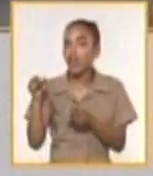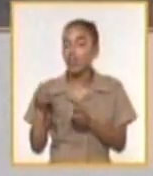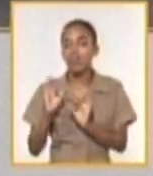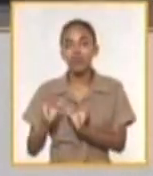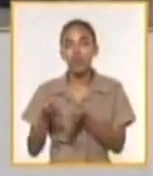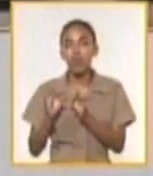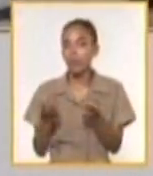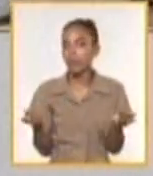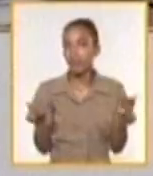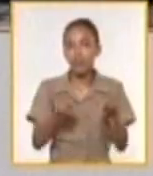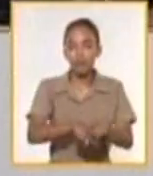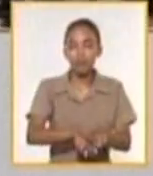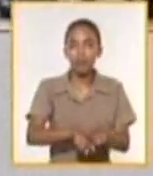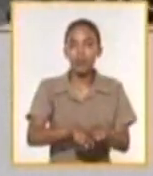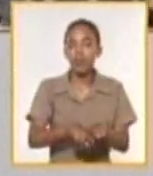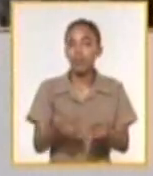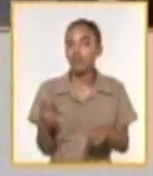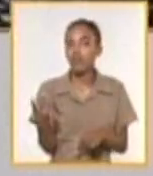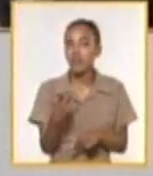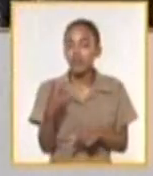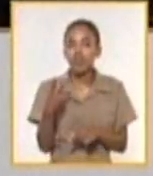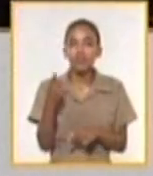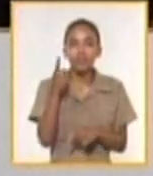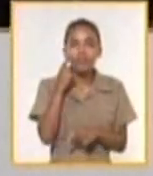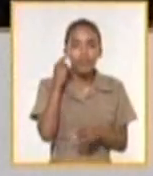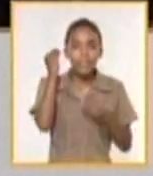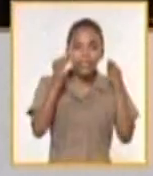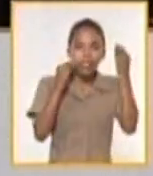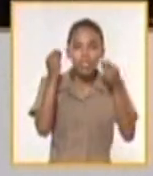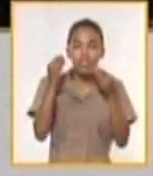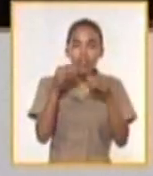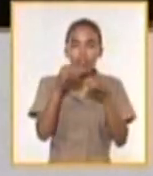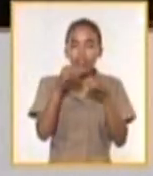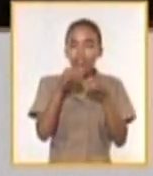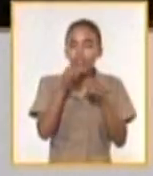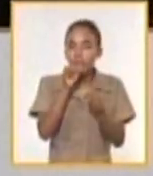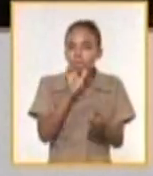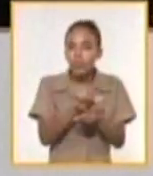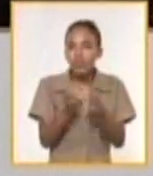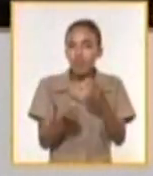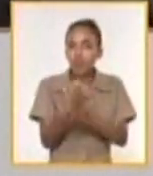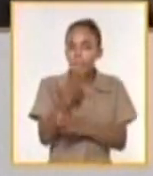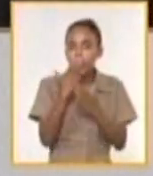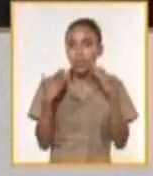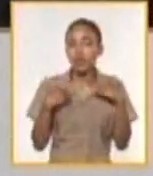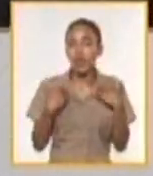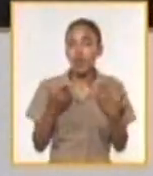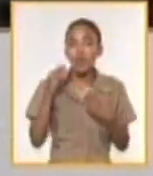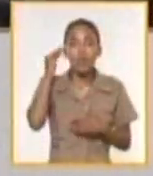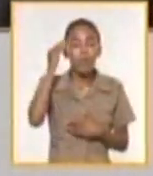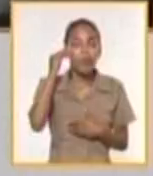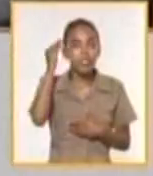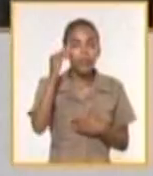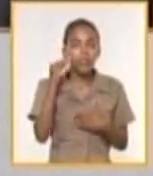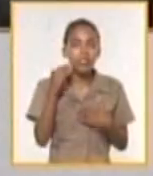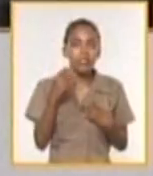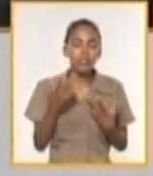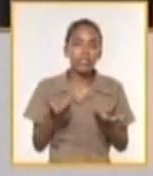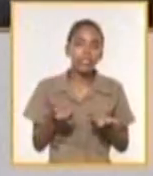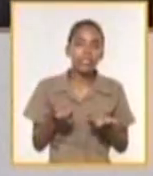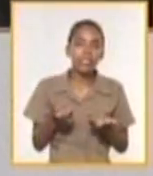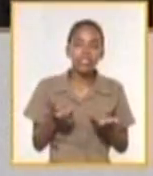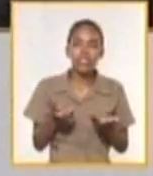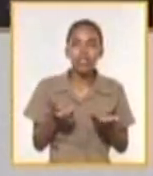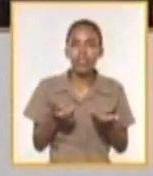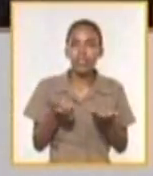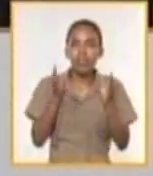de la historia, van a las raíces ambos. En Hart el pensamiento no es de molde, no es